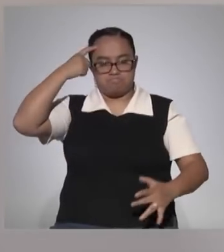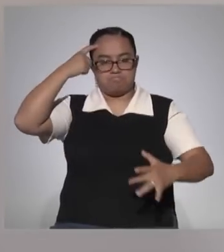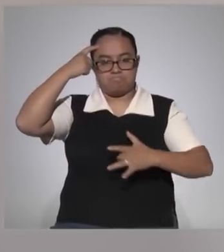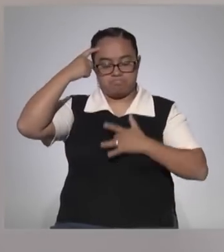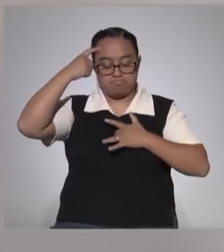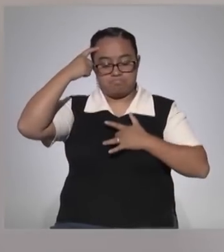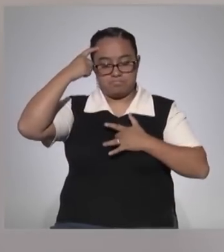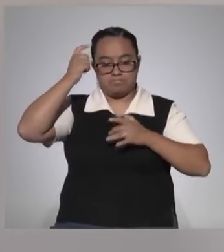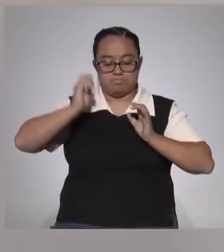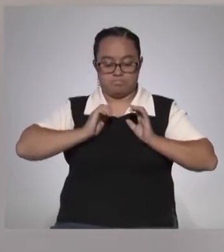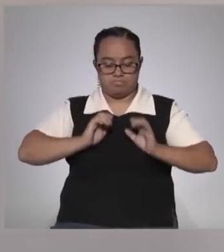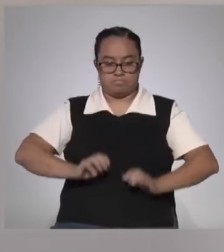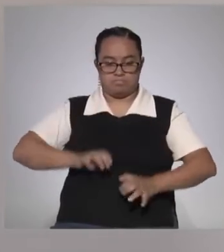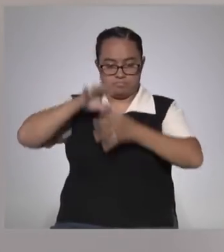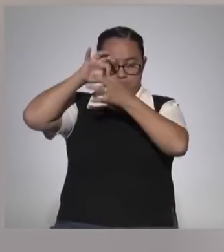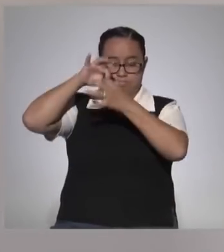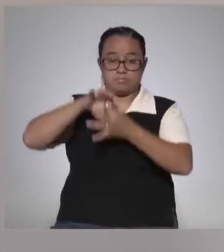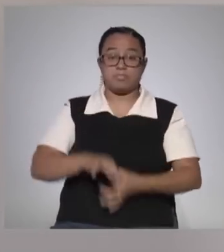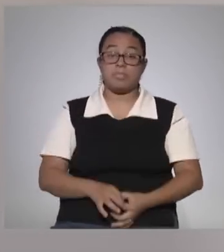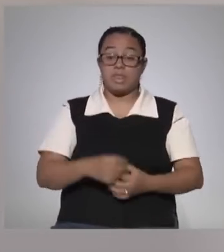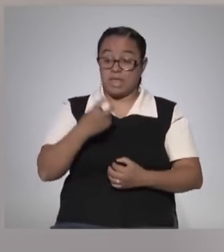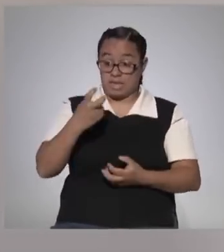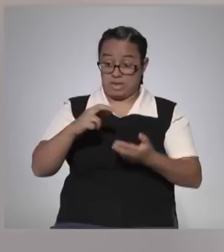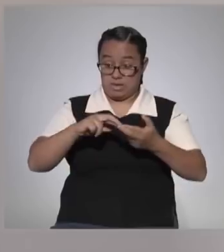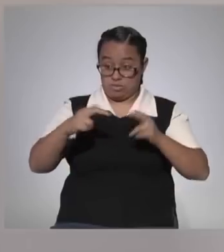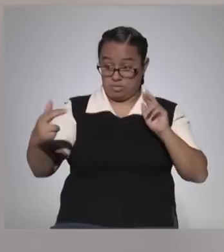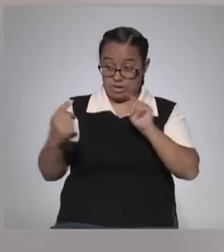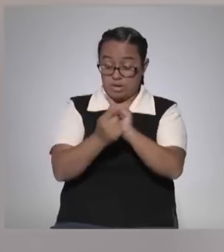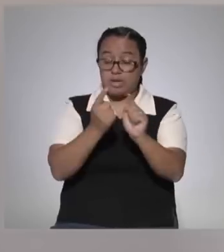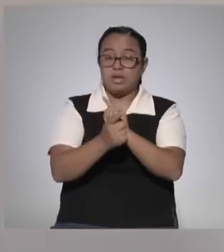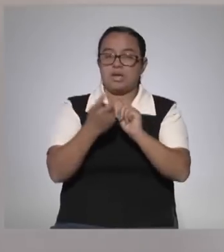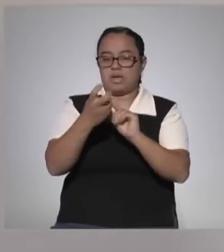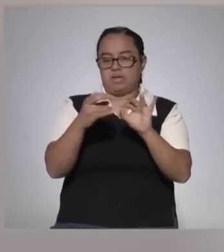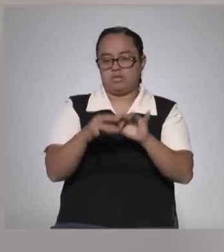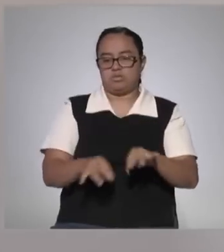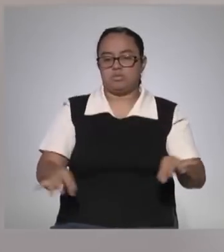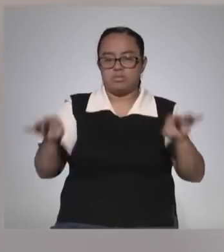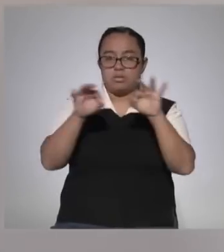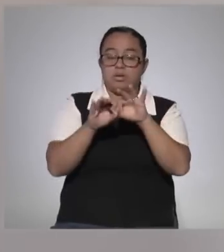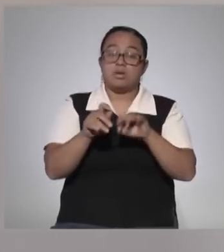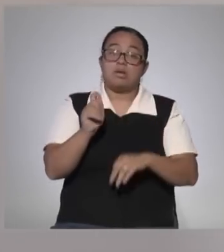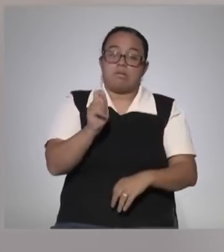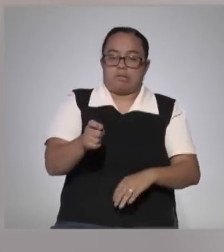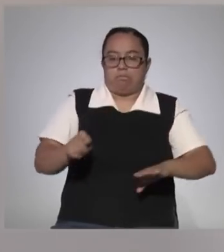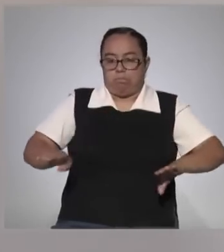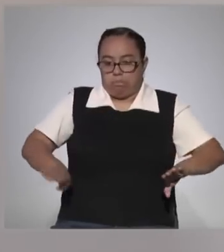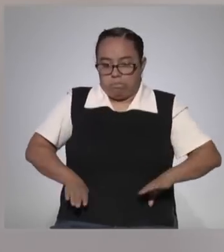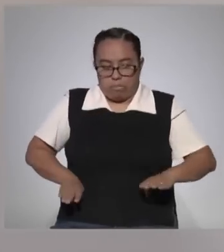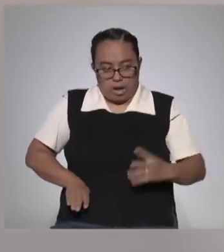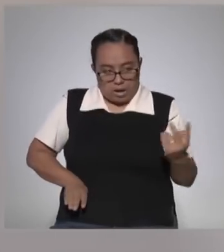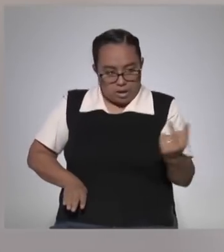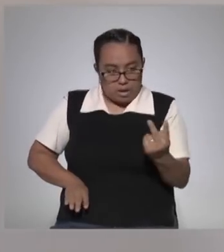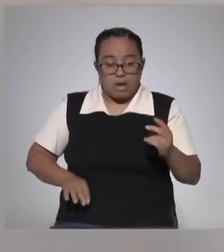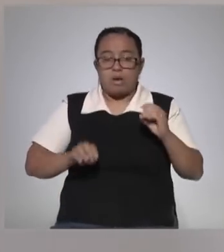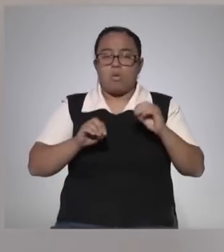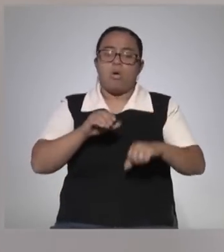las relaciones son importantes en todas nuestra etapa de la vida, sea de pareja, sea de